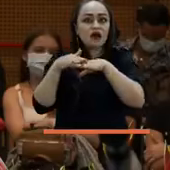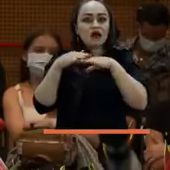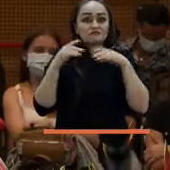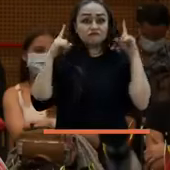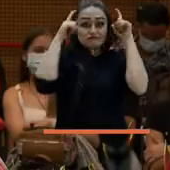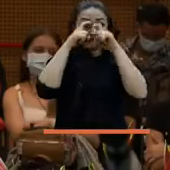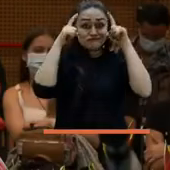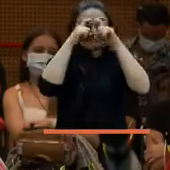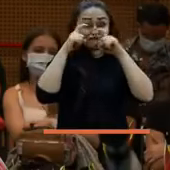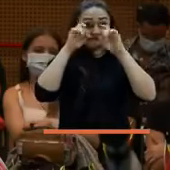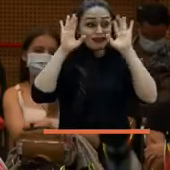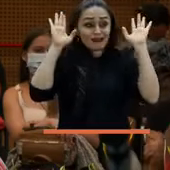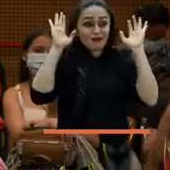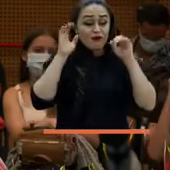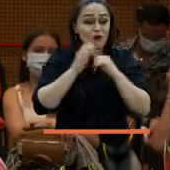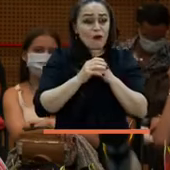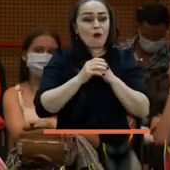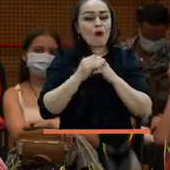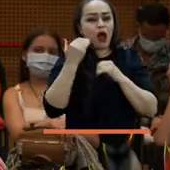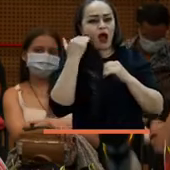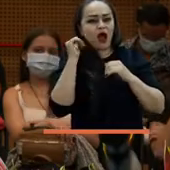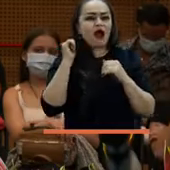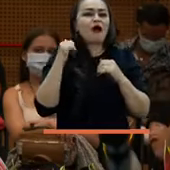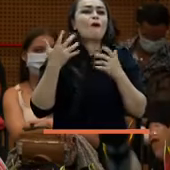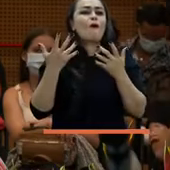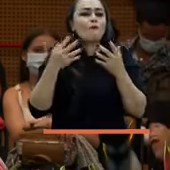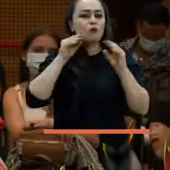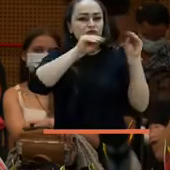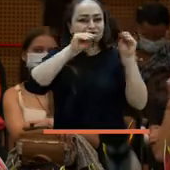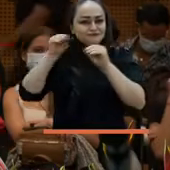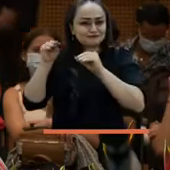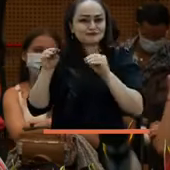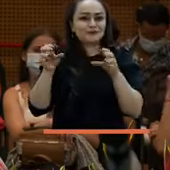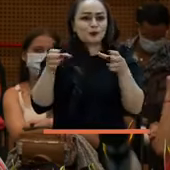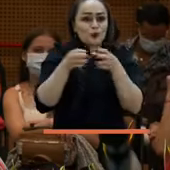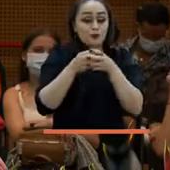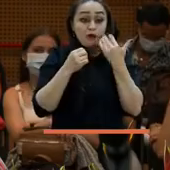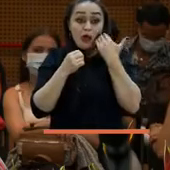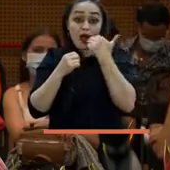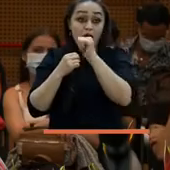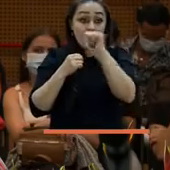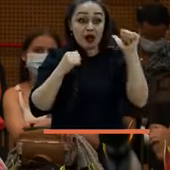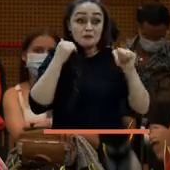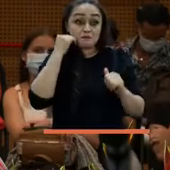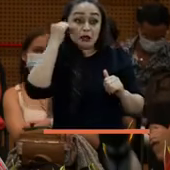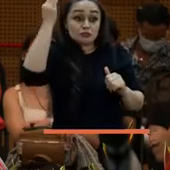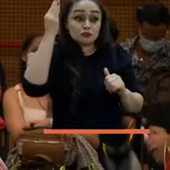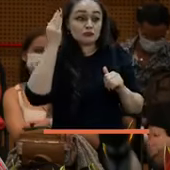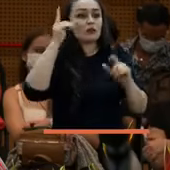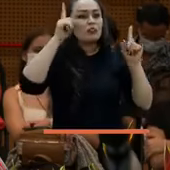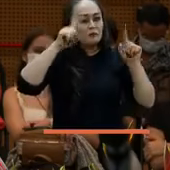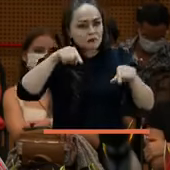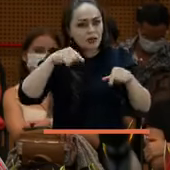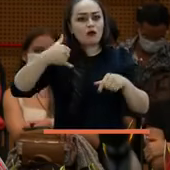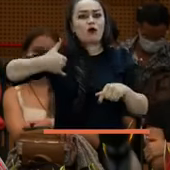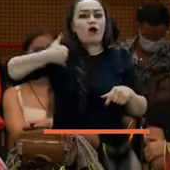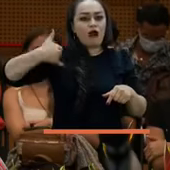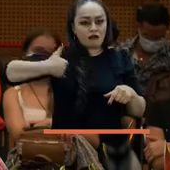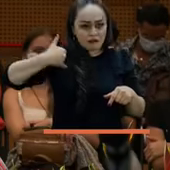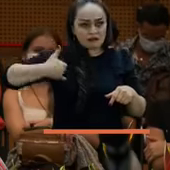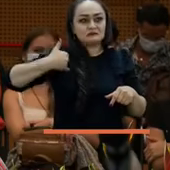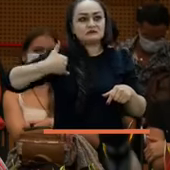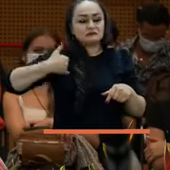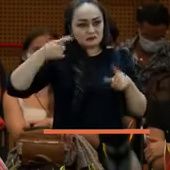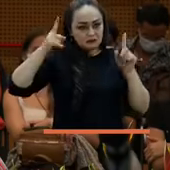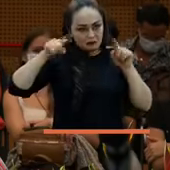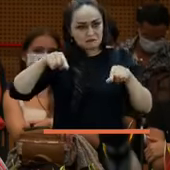o menos por ese lado va lo que estamos pensando para las mujeres que no solamente son las mujeres adultas este tema también a las mujeres jóvenes les